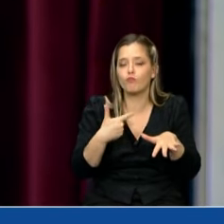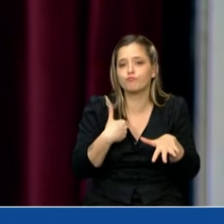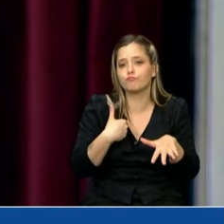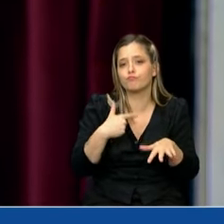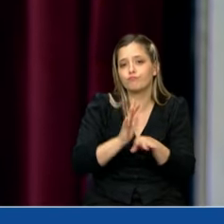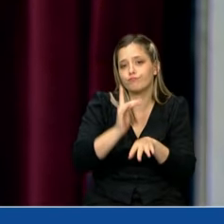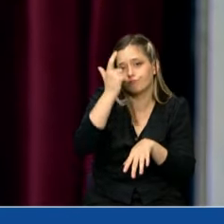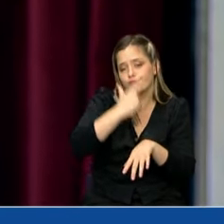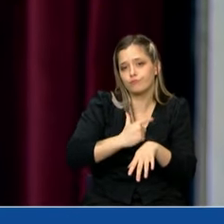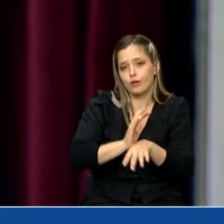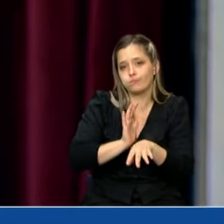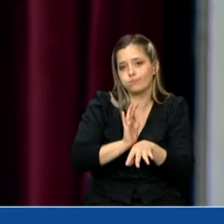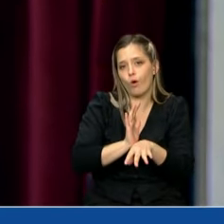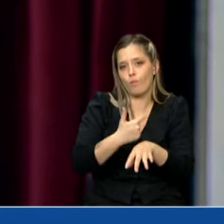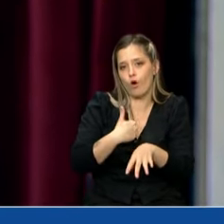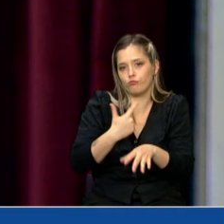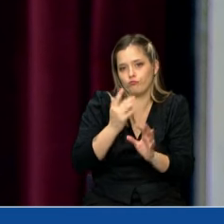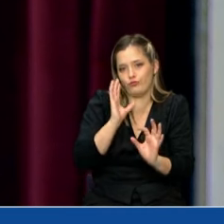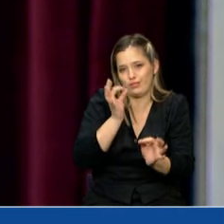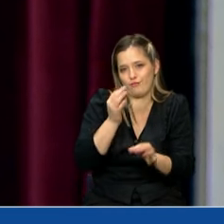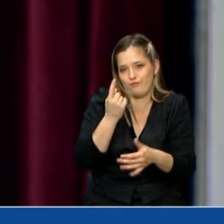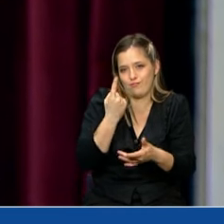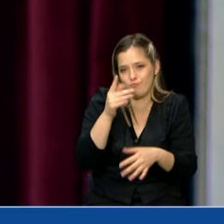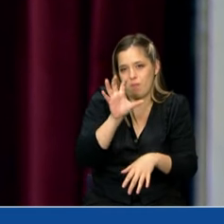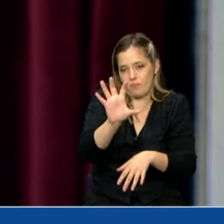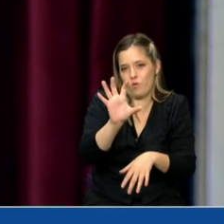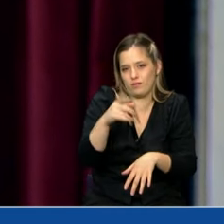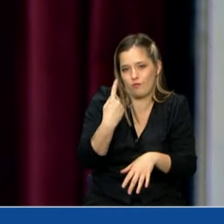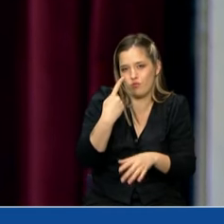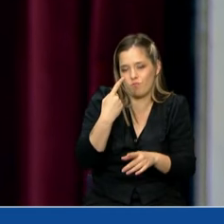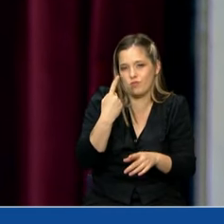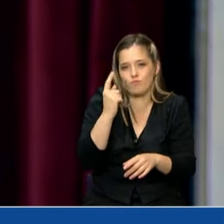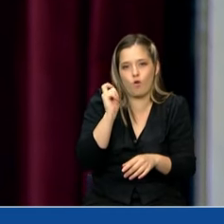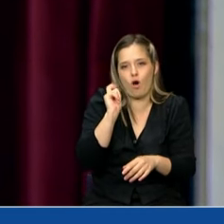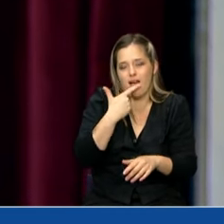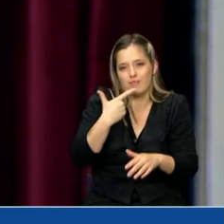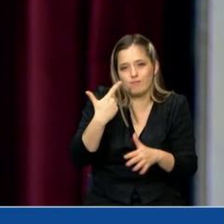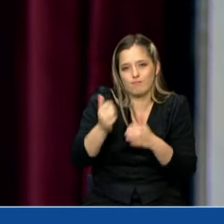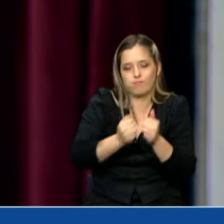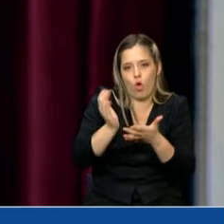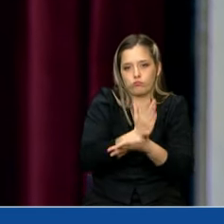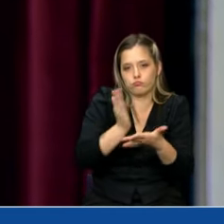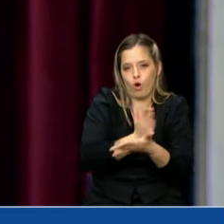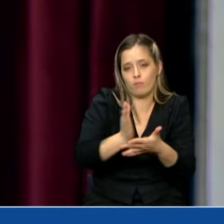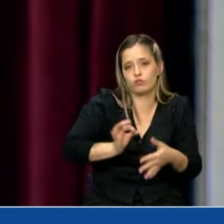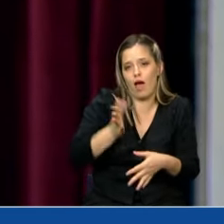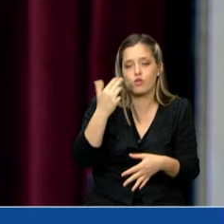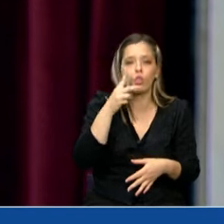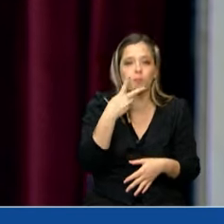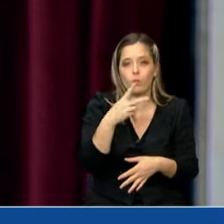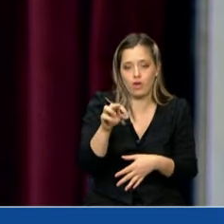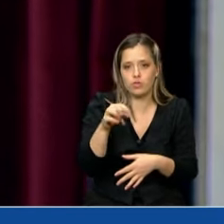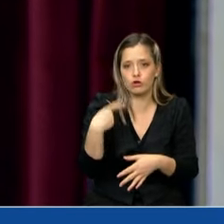posibilidad de vivir en una provincia productora de hidrocarburos nos pusimos a trabajar rápidamente el año 2020 en una ley de